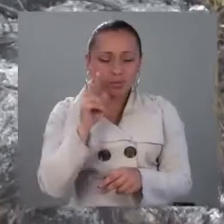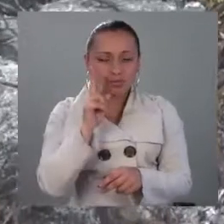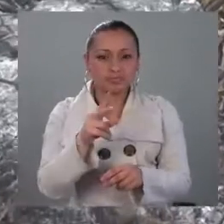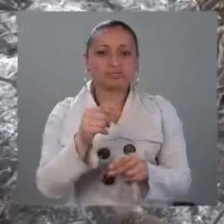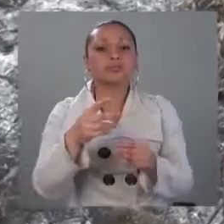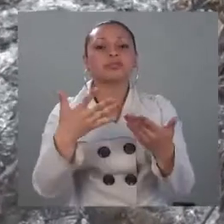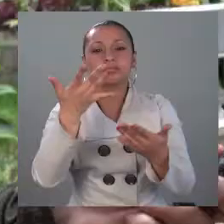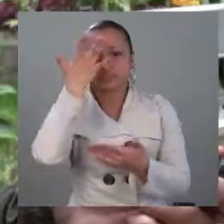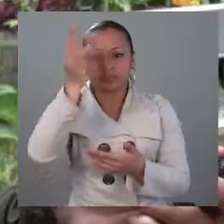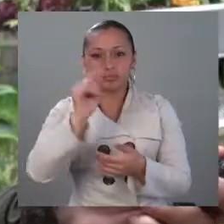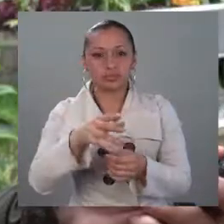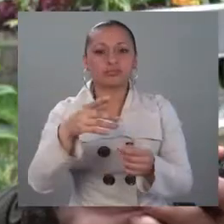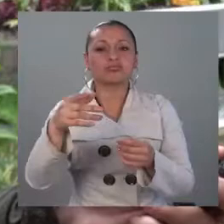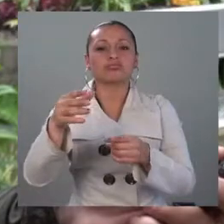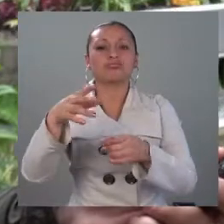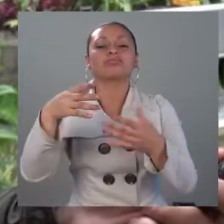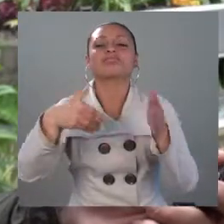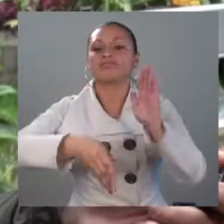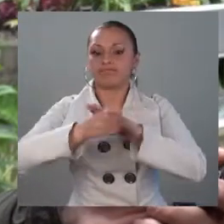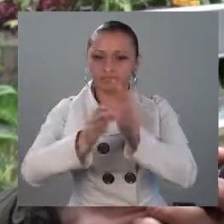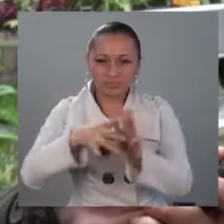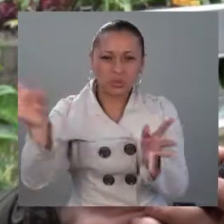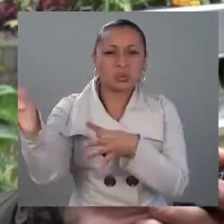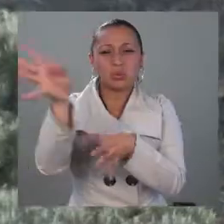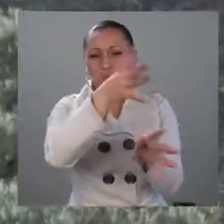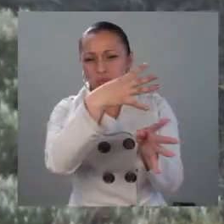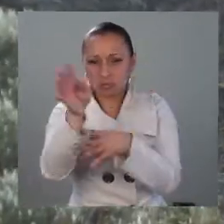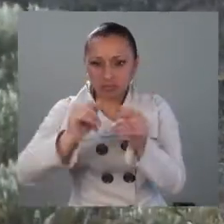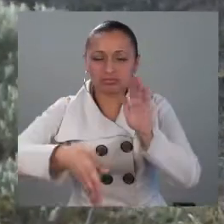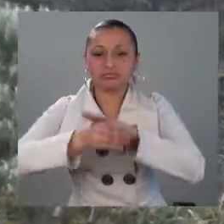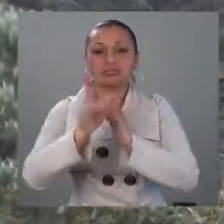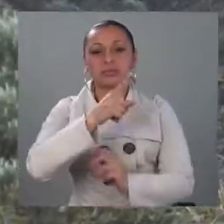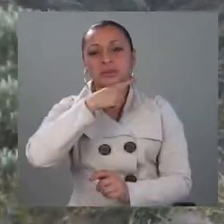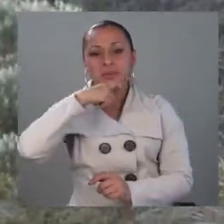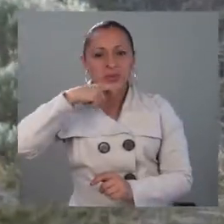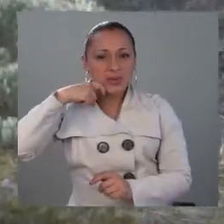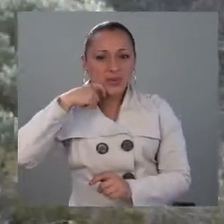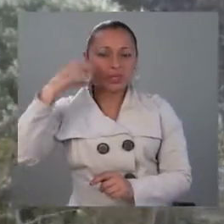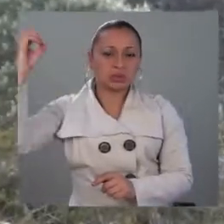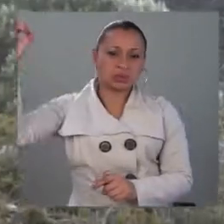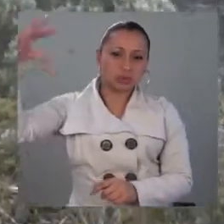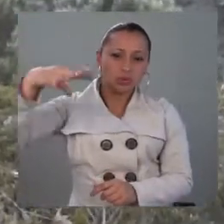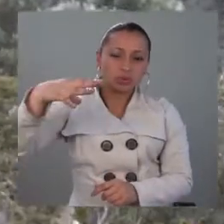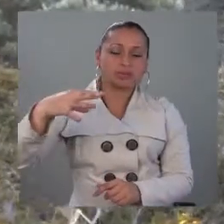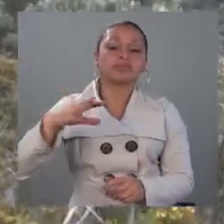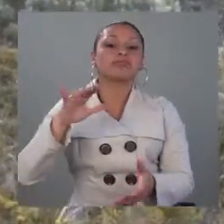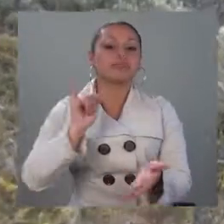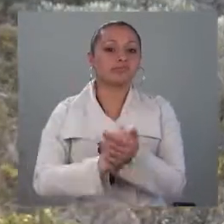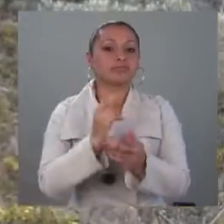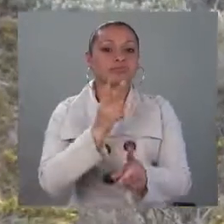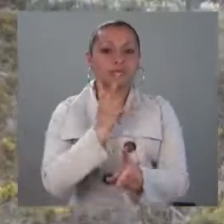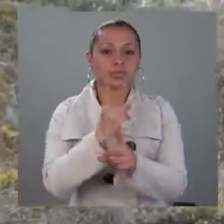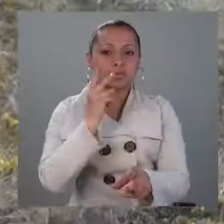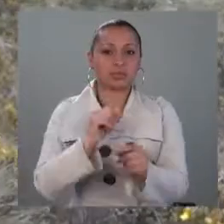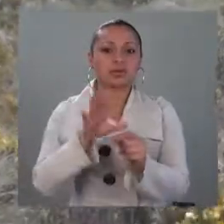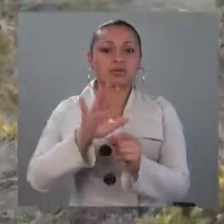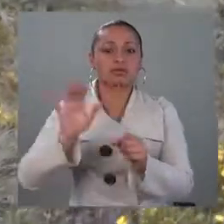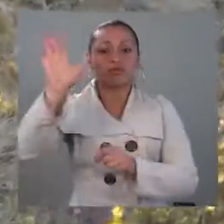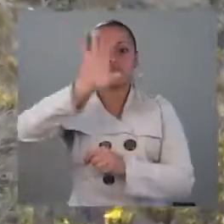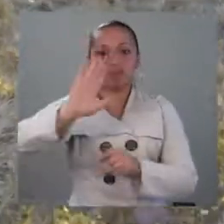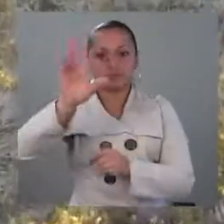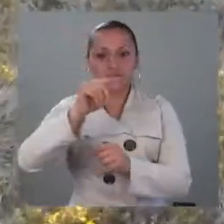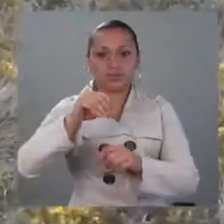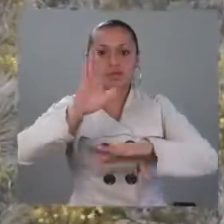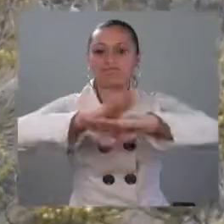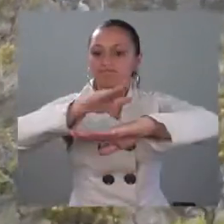del departamento de Nariño. Continúan los vientos, continúa el tiempo seco. La Dirección Administrativa de Gestión de Riesgo de Desastres